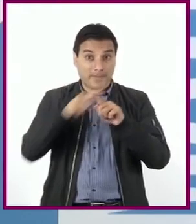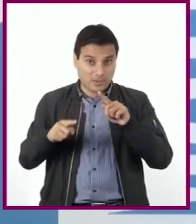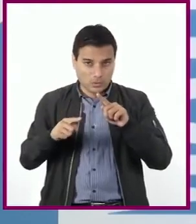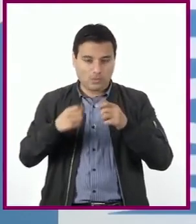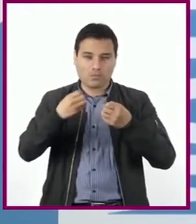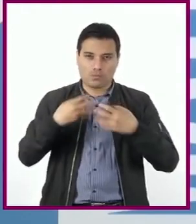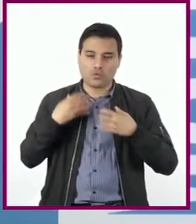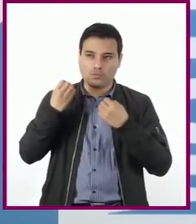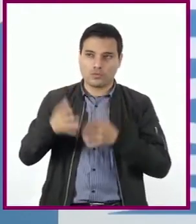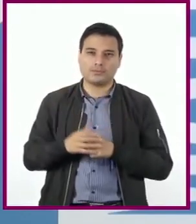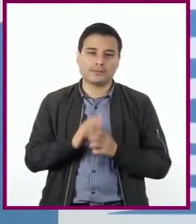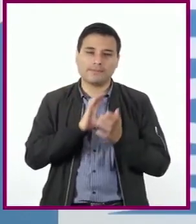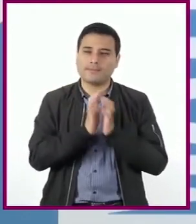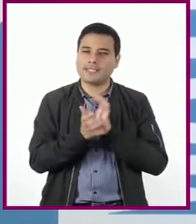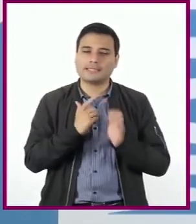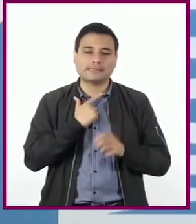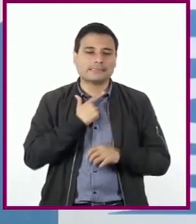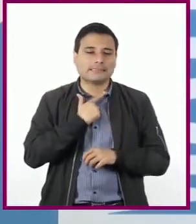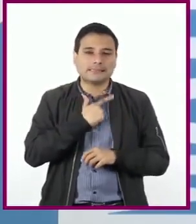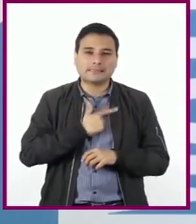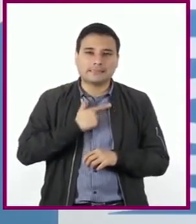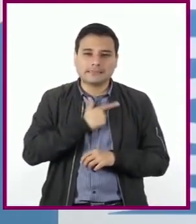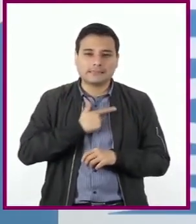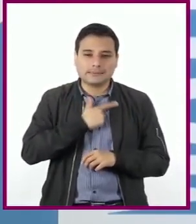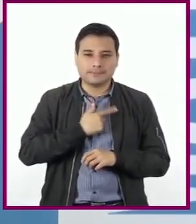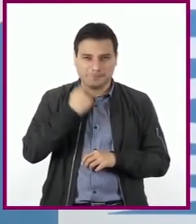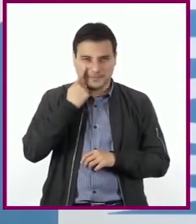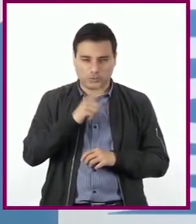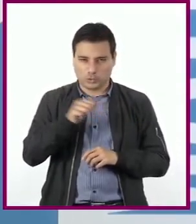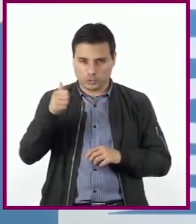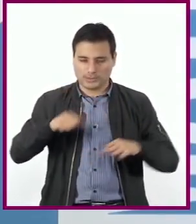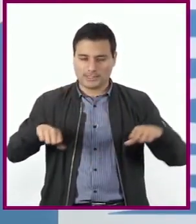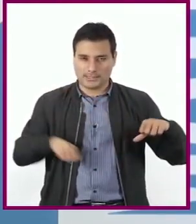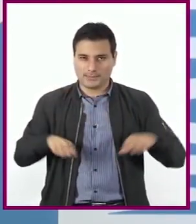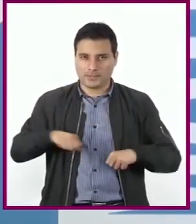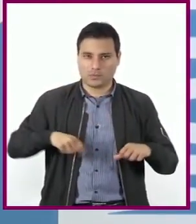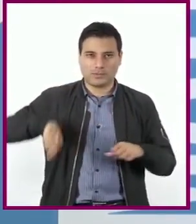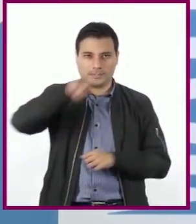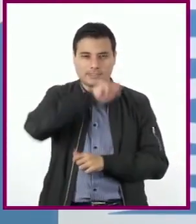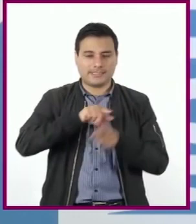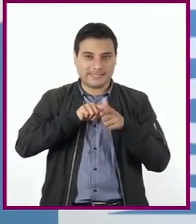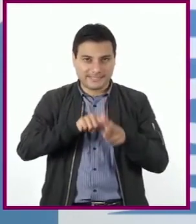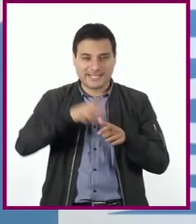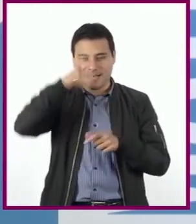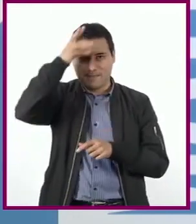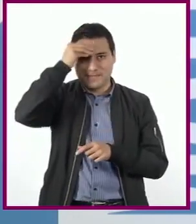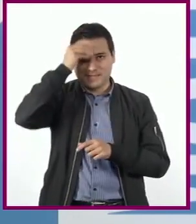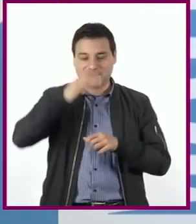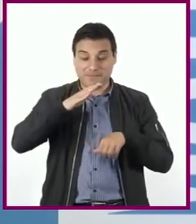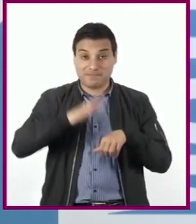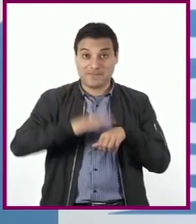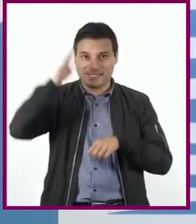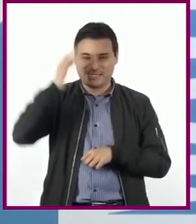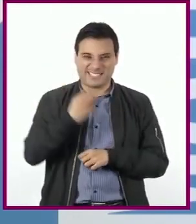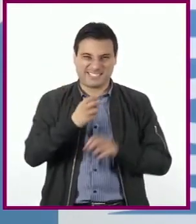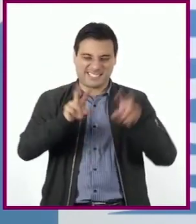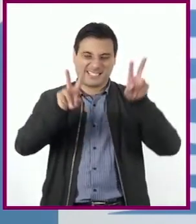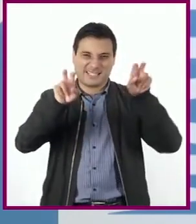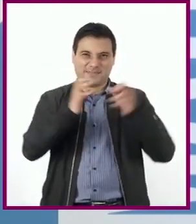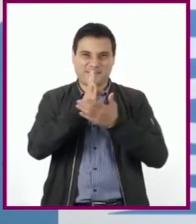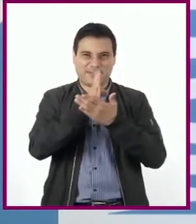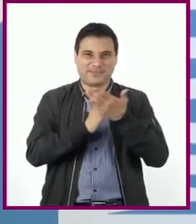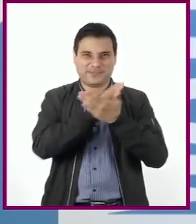Me encanta la piña. Les propongo algunas actividades para que sigan aprendiendo más sobre los significados